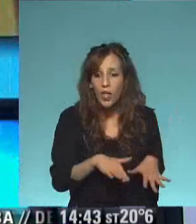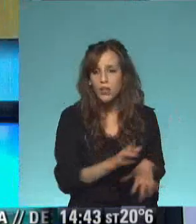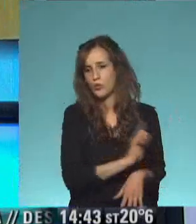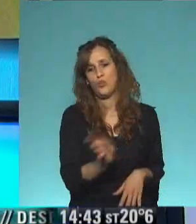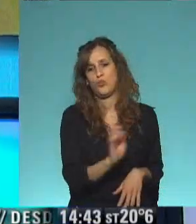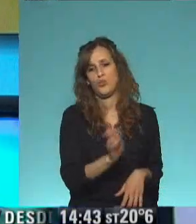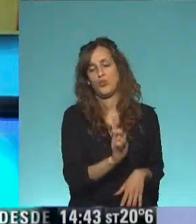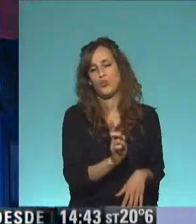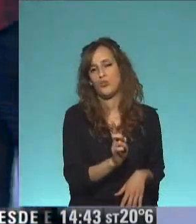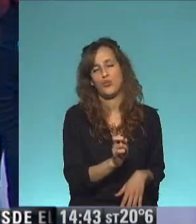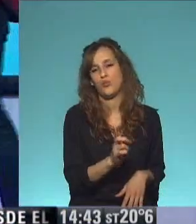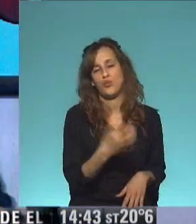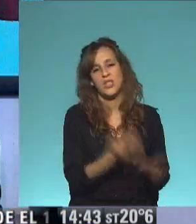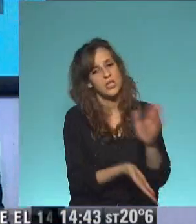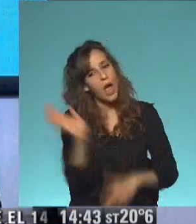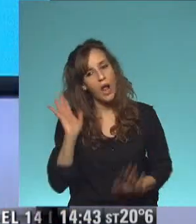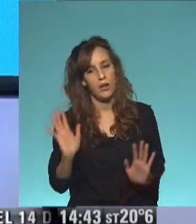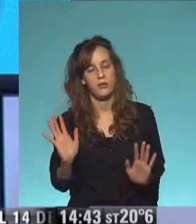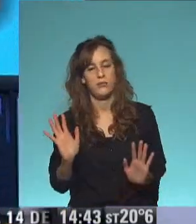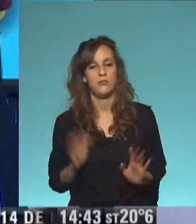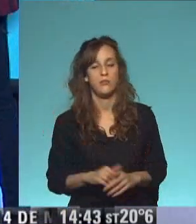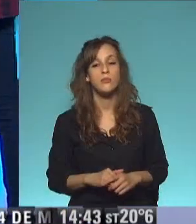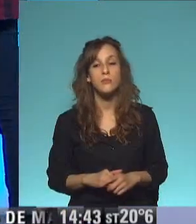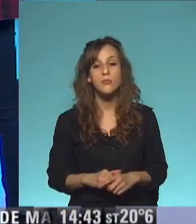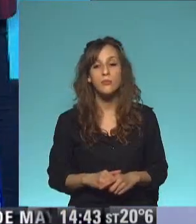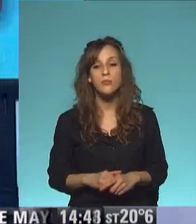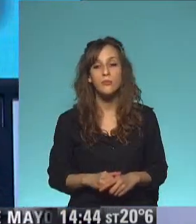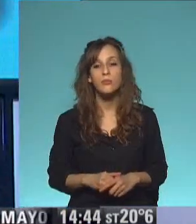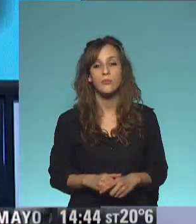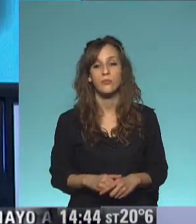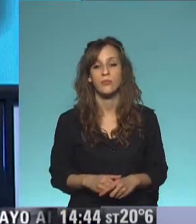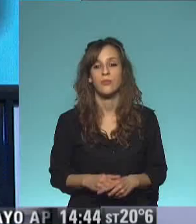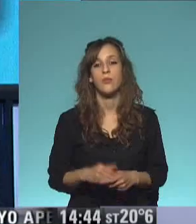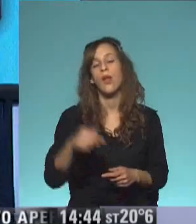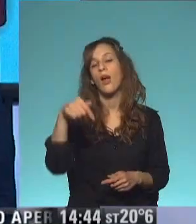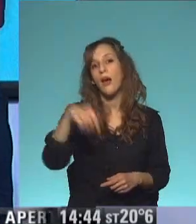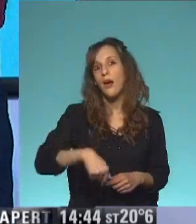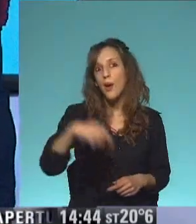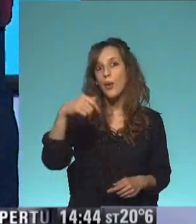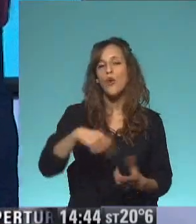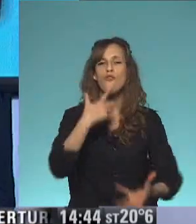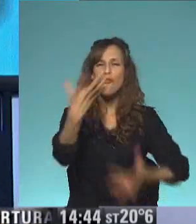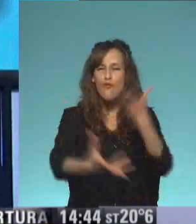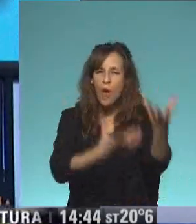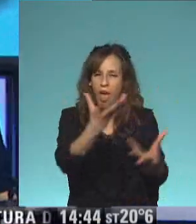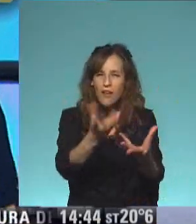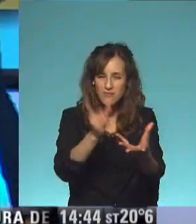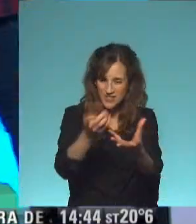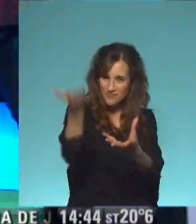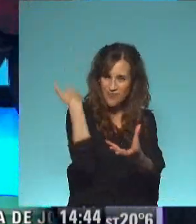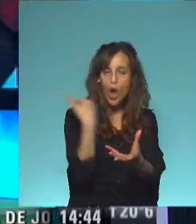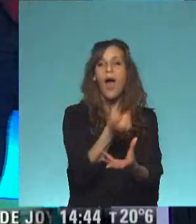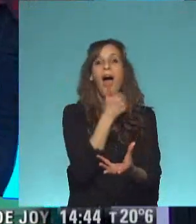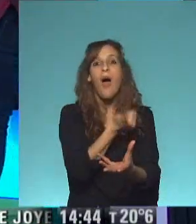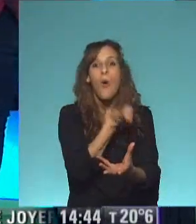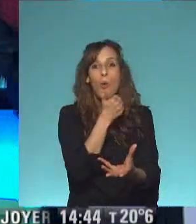de ese lugar. ¿Y a quién hay que llamar ahora? A ver, hay que llamar al agua para que apague el fuego. El agua no